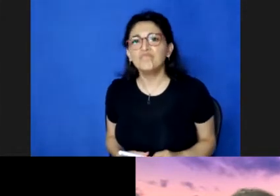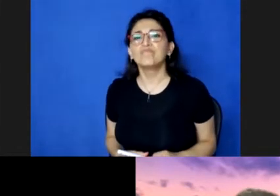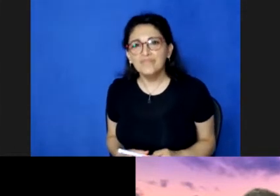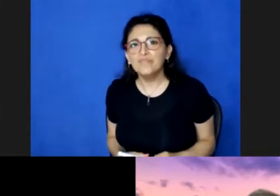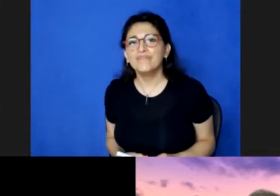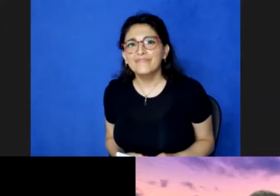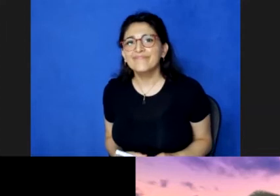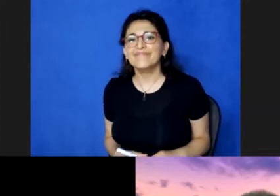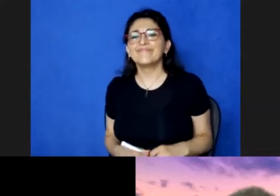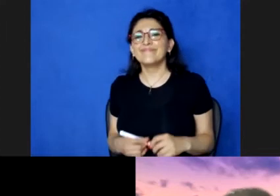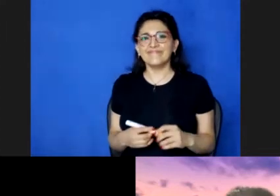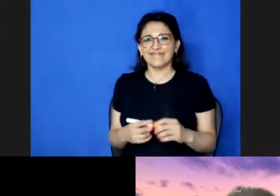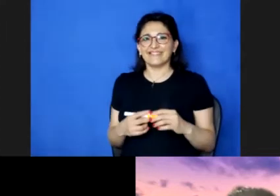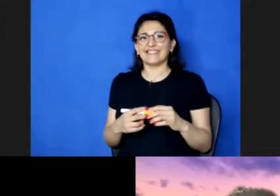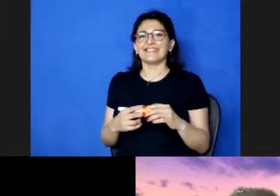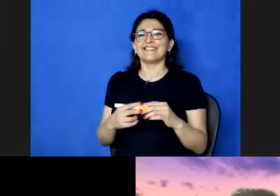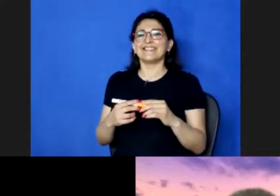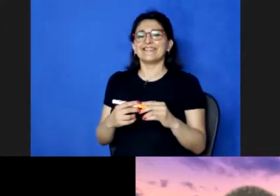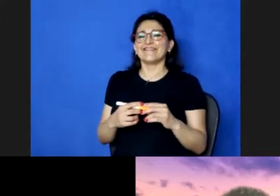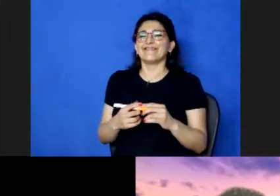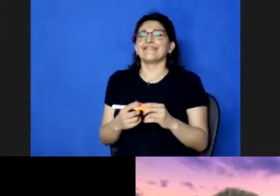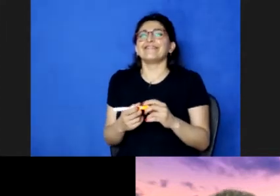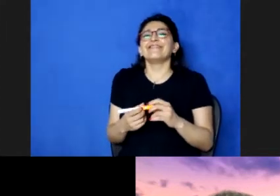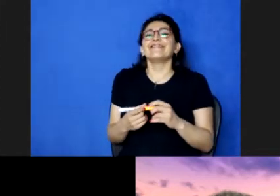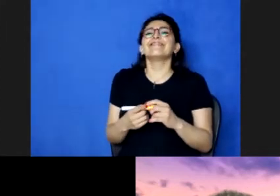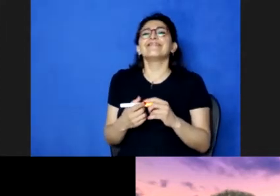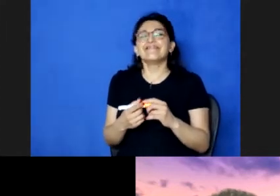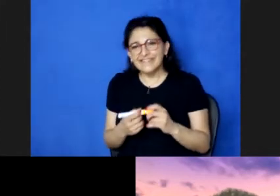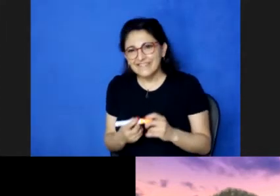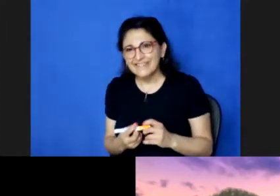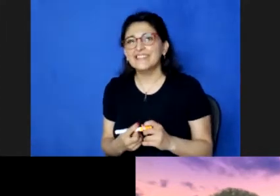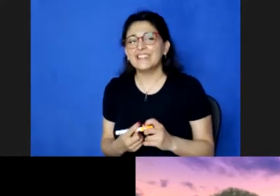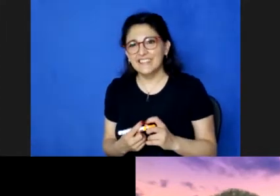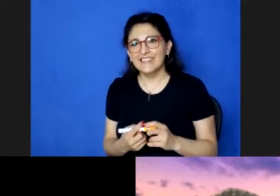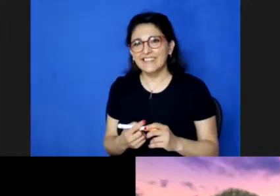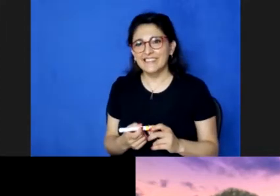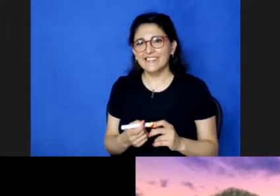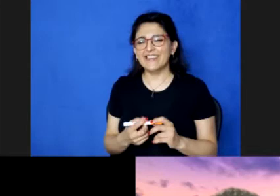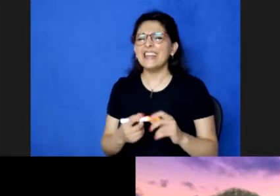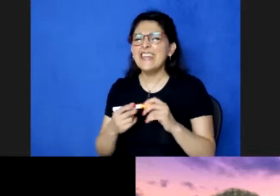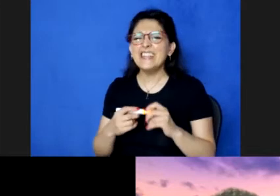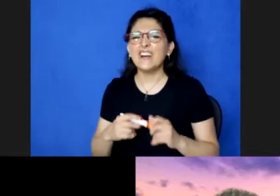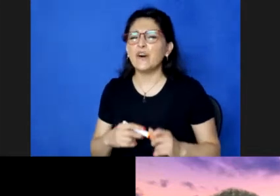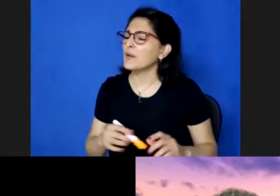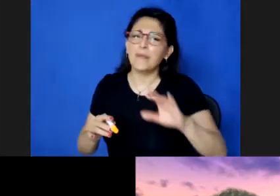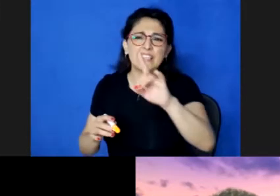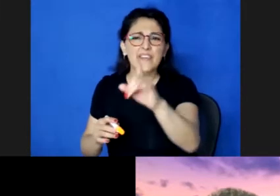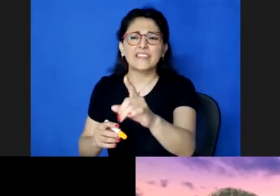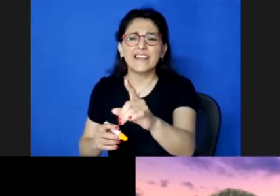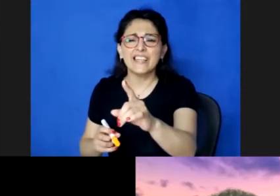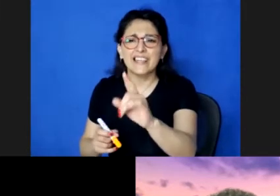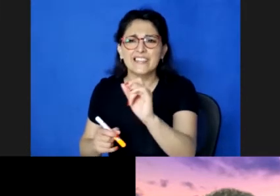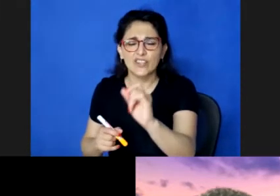lo cerramos en el baño. No queremos, tiene que ser un espacio de tranquilidad, no queremos más nada. ¿Ves? ¡Qué lindo! Vamos. Bueno, me